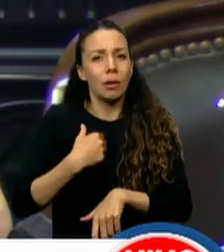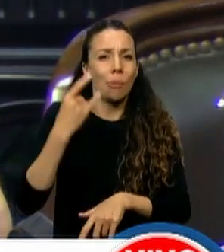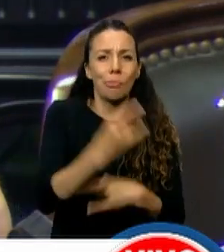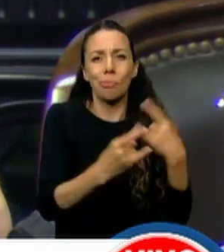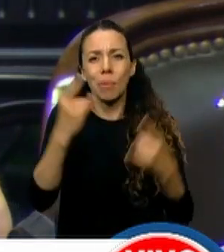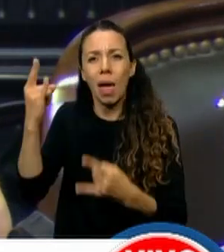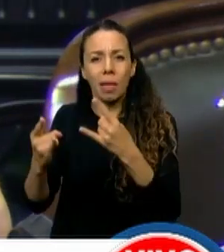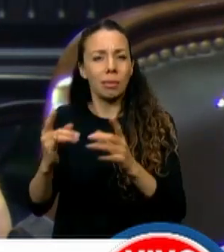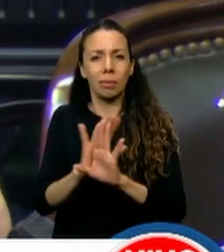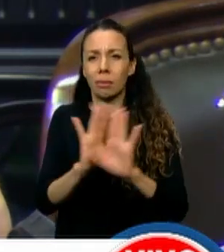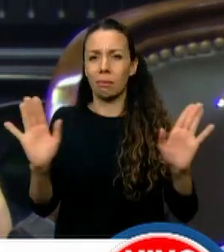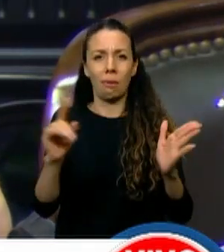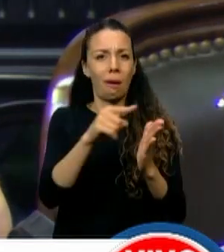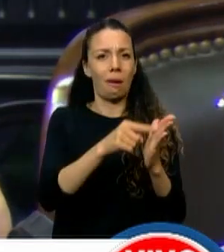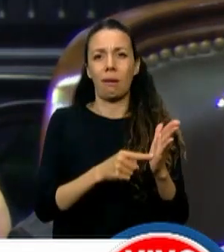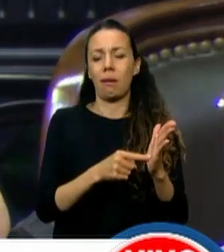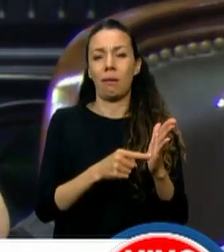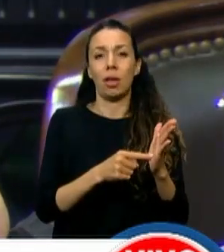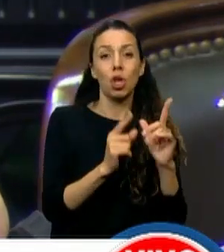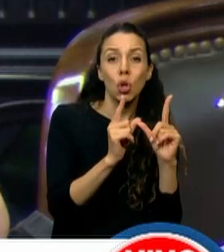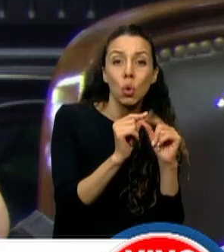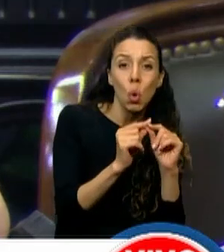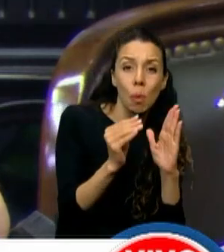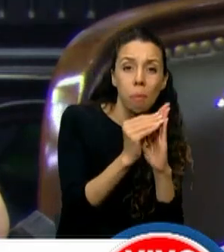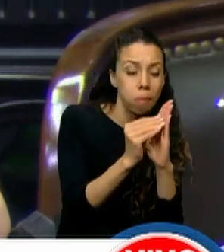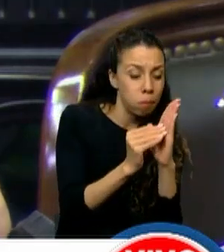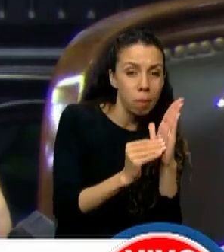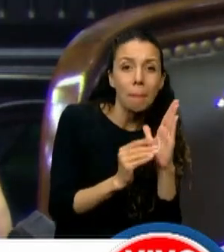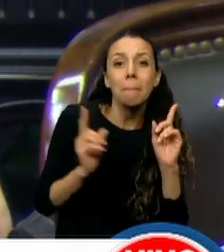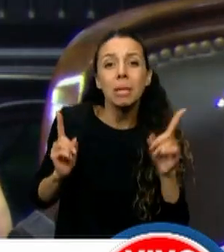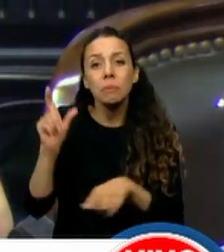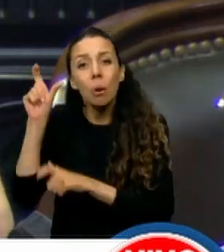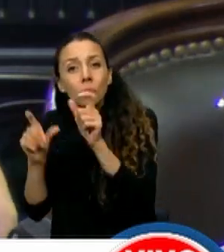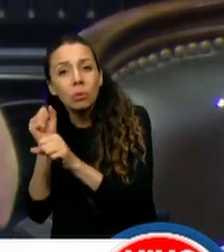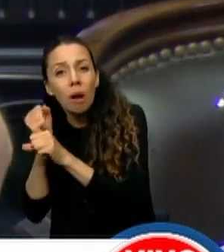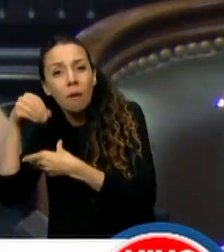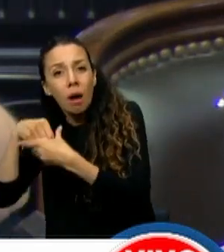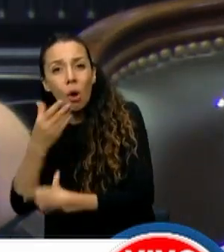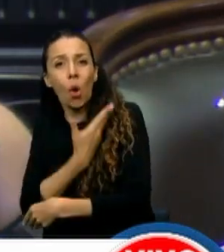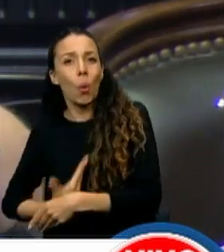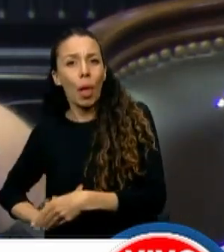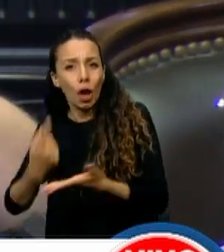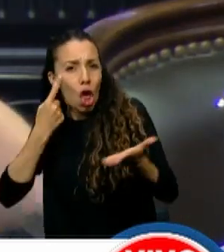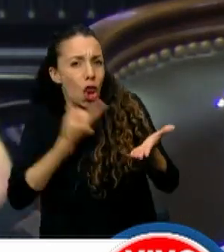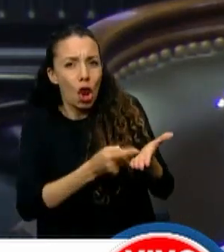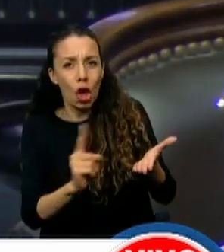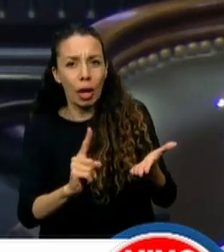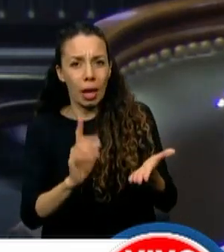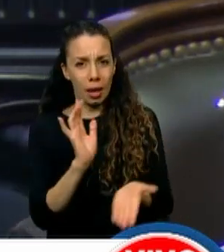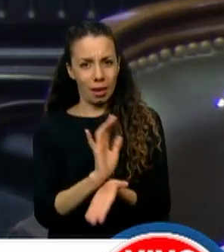Y que se pongan números que ni el mismo gobierno los cree. Porque nada de esto es